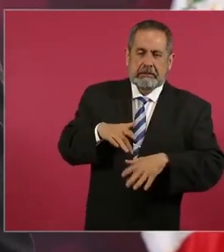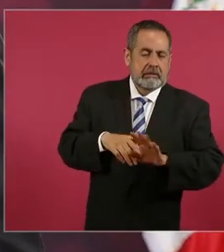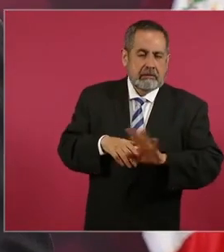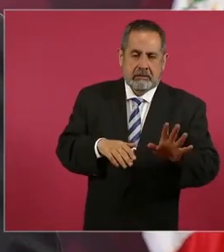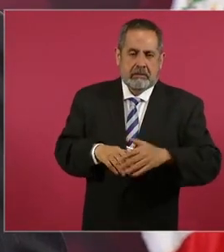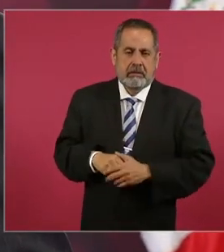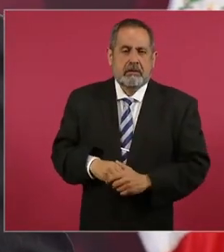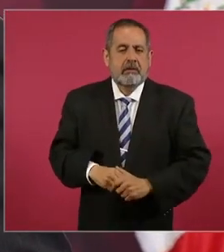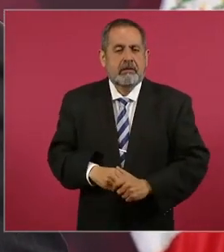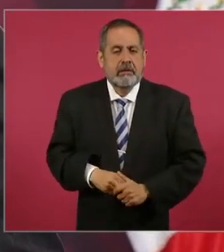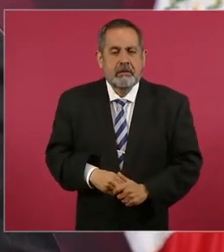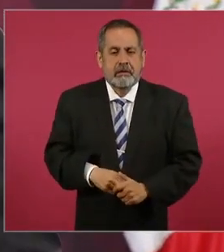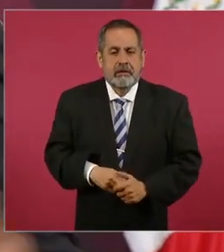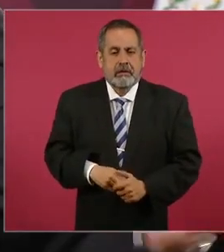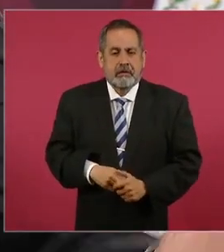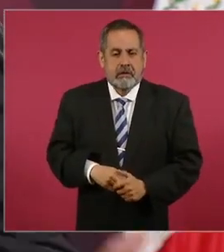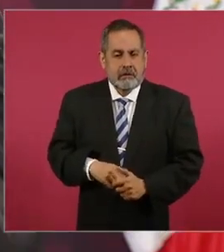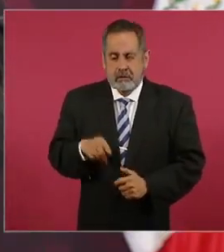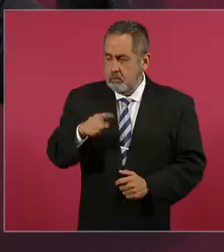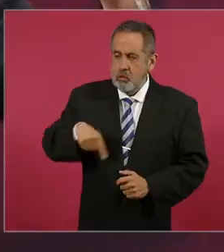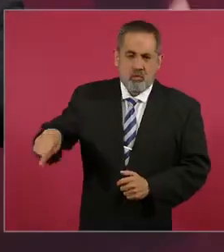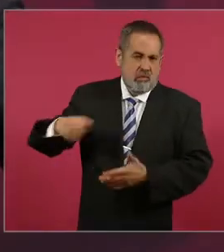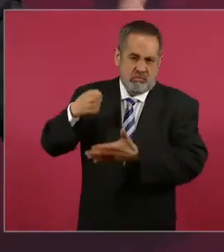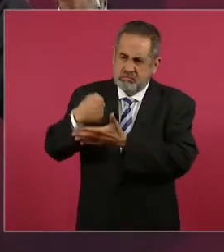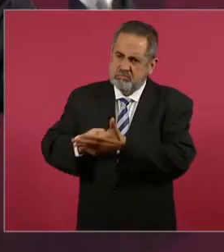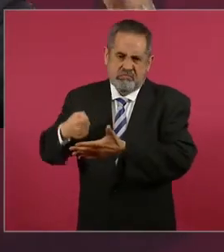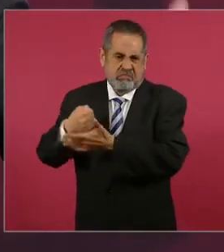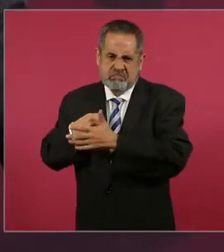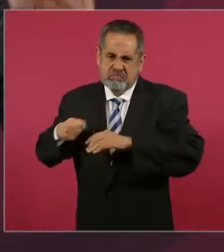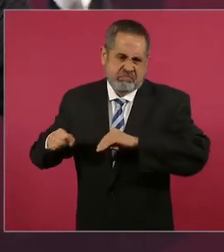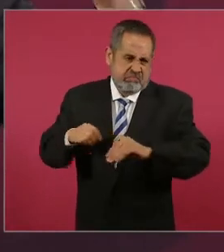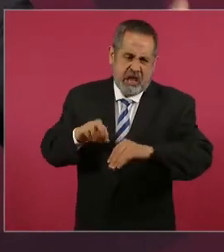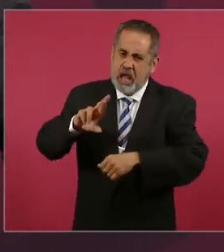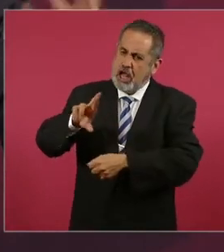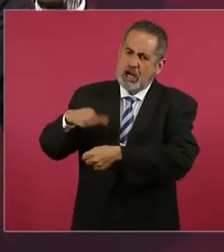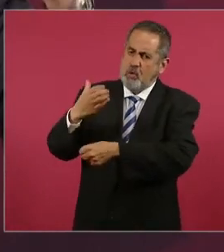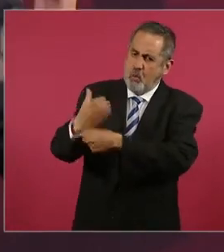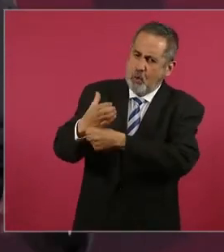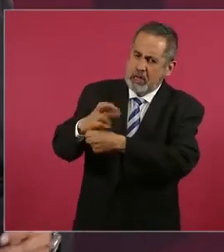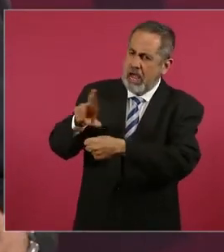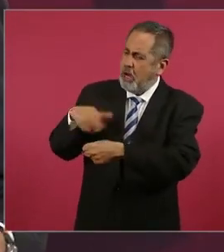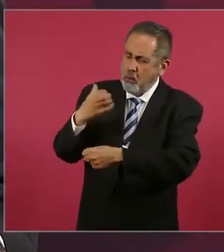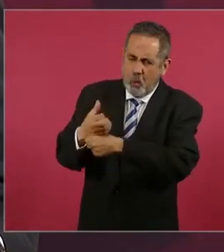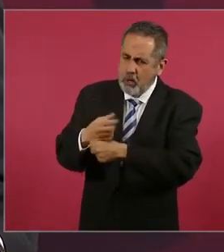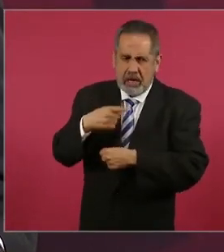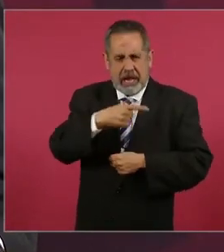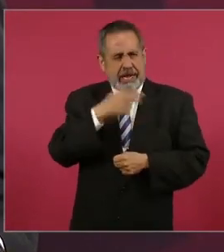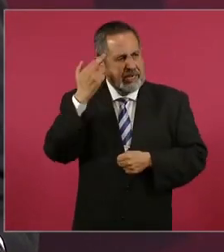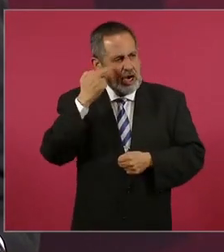al trono por el movimiento republicano, por el movimiento liberal.